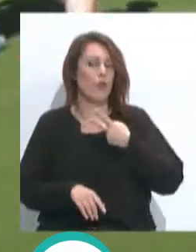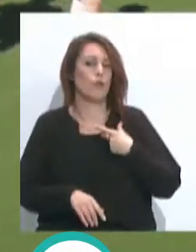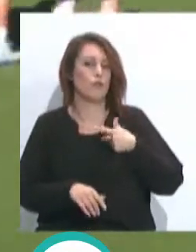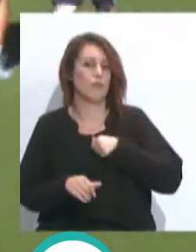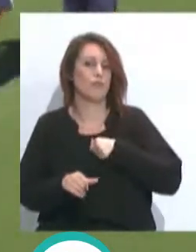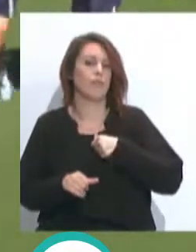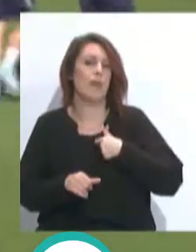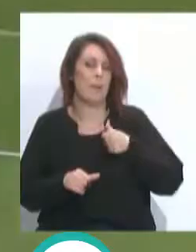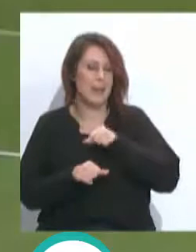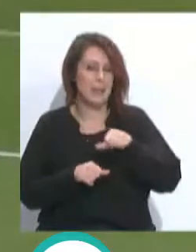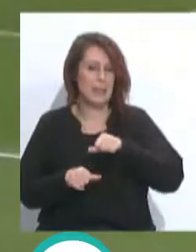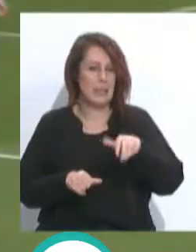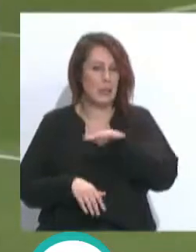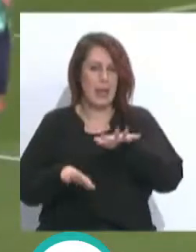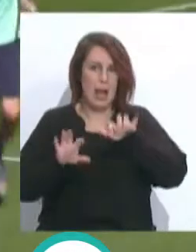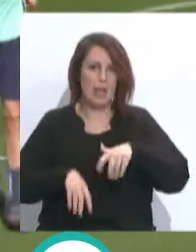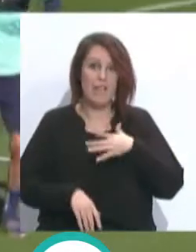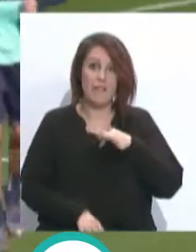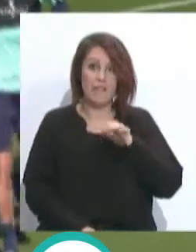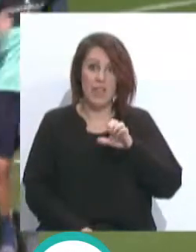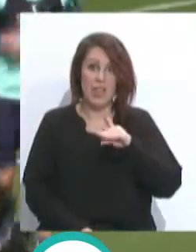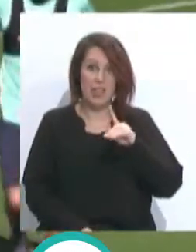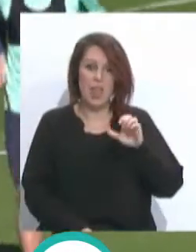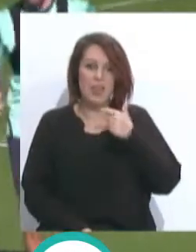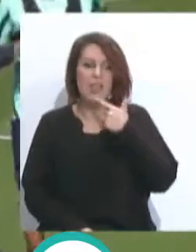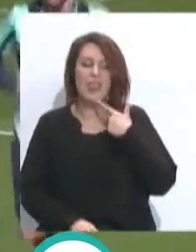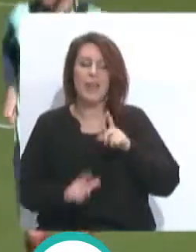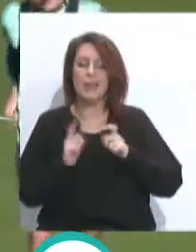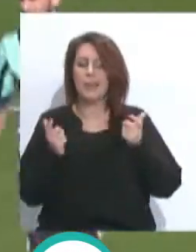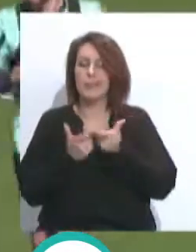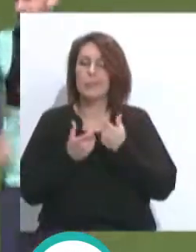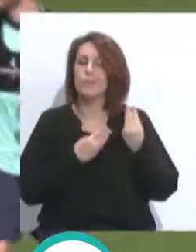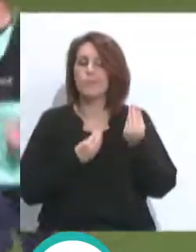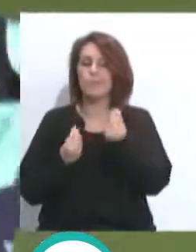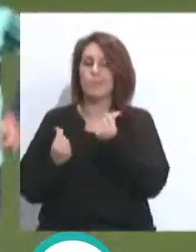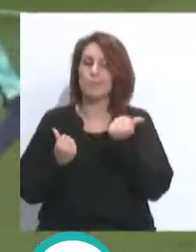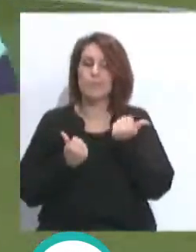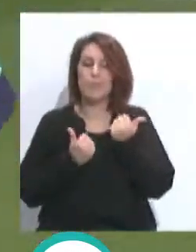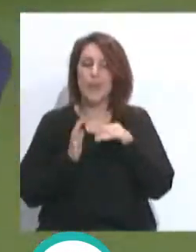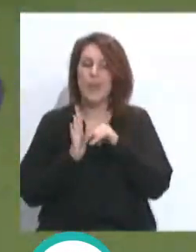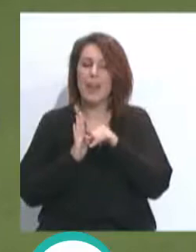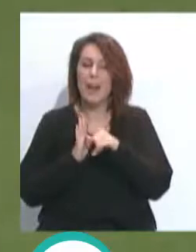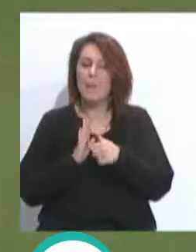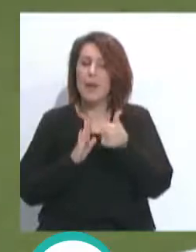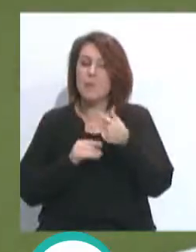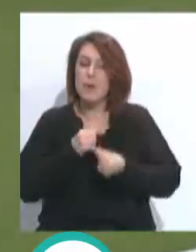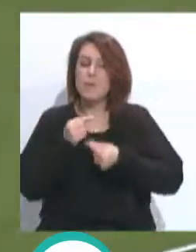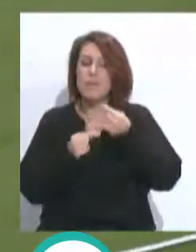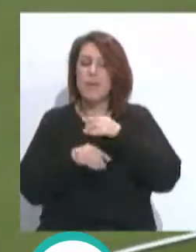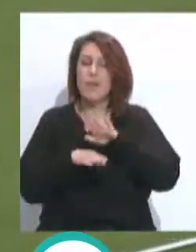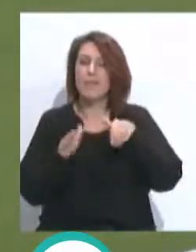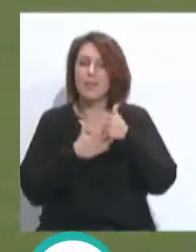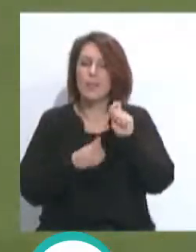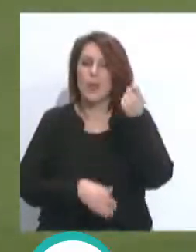de prensa, Fede San Emeterio manifestaba que las sensaciones que deja el equipo en los últimos encuentros le acercan cada vez más a conseguir la